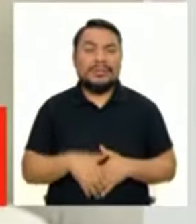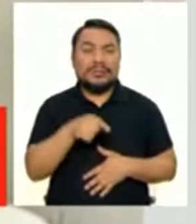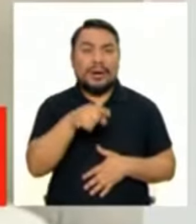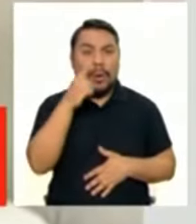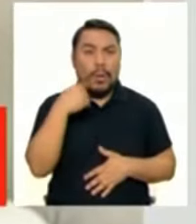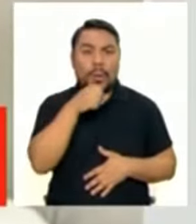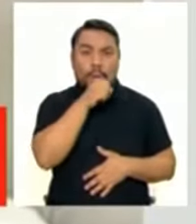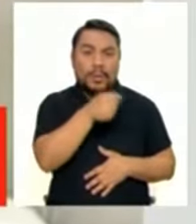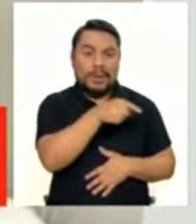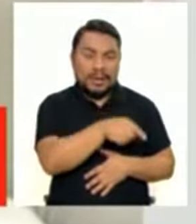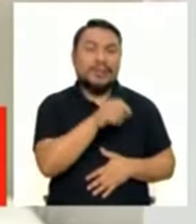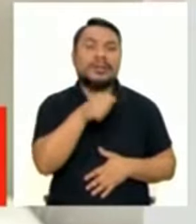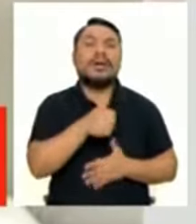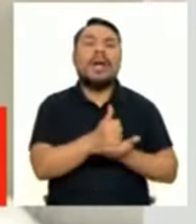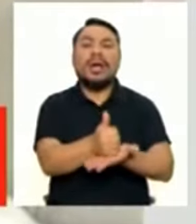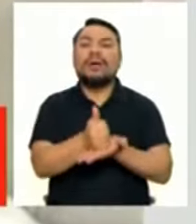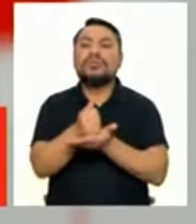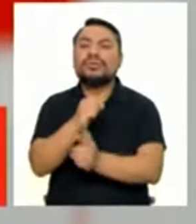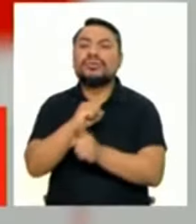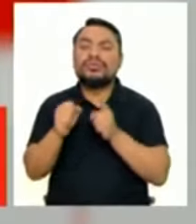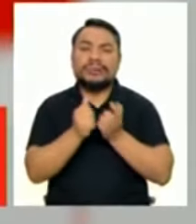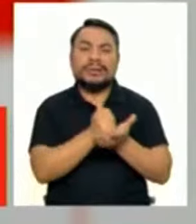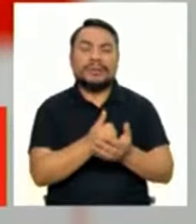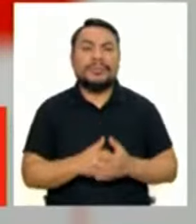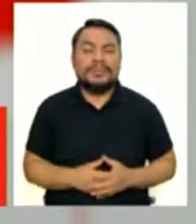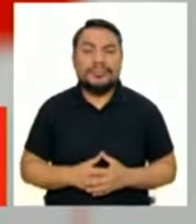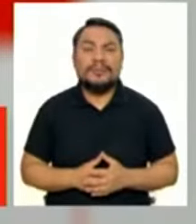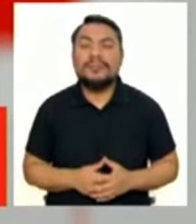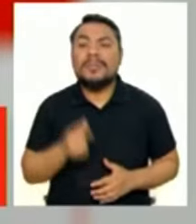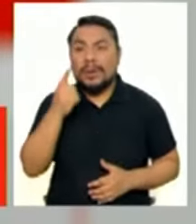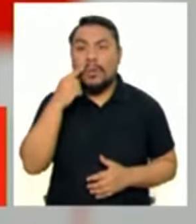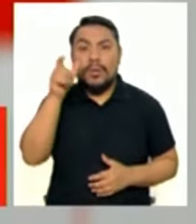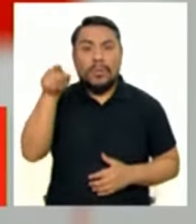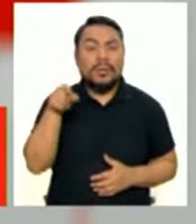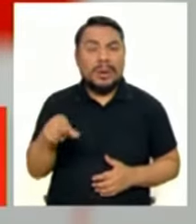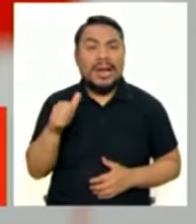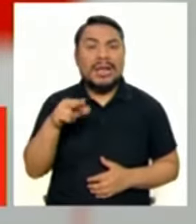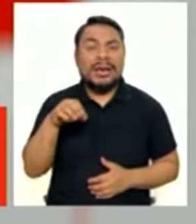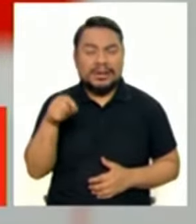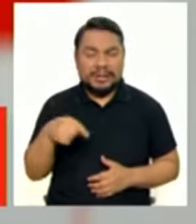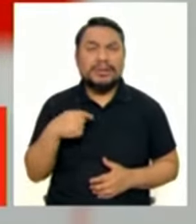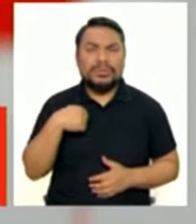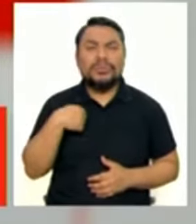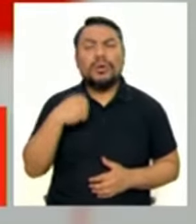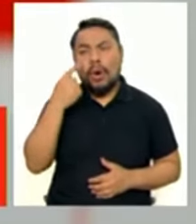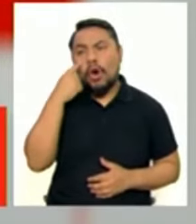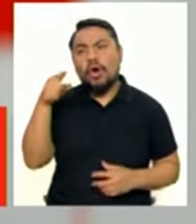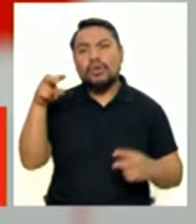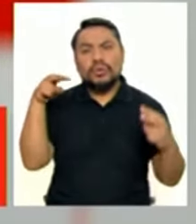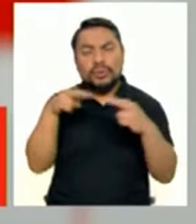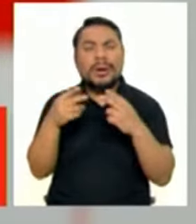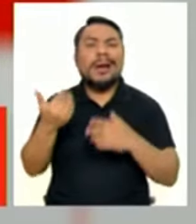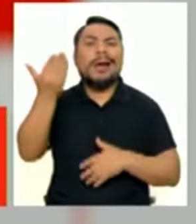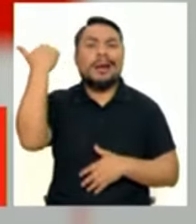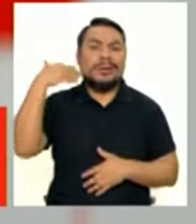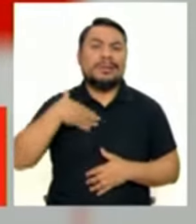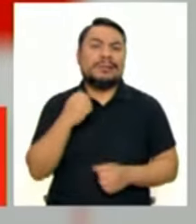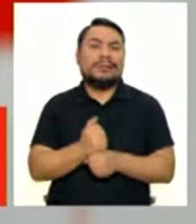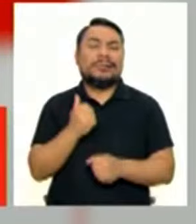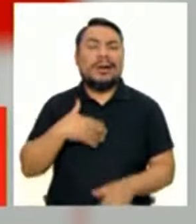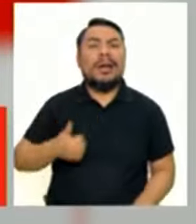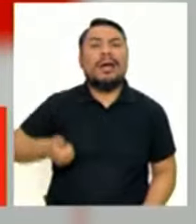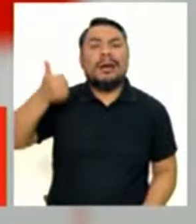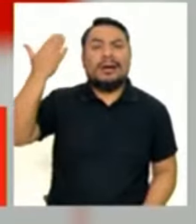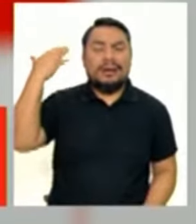se dedicaba a brindar ayuda social. Responder al señor Andrés Hurtado, yo lo he conocido en el ejercicio de mis funciones, en